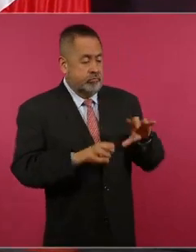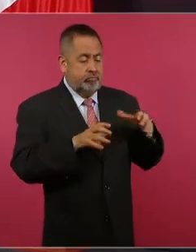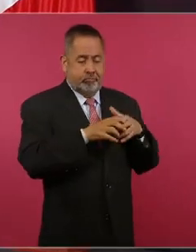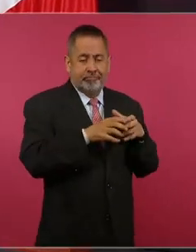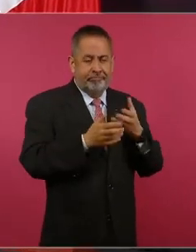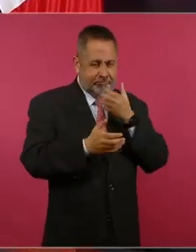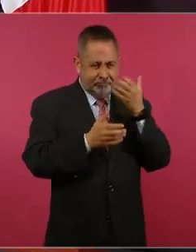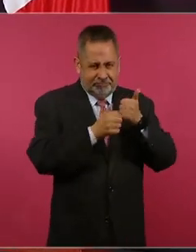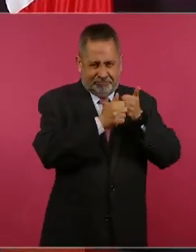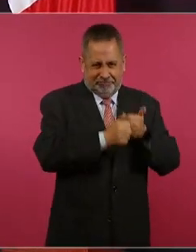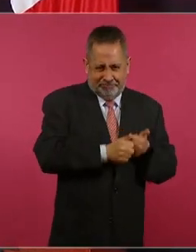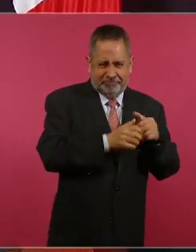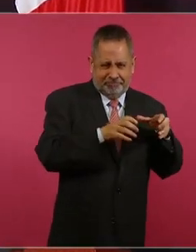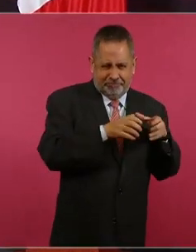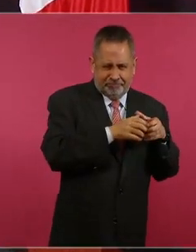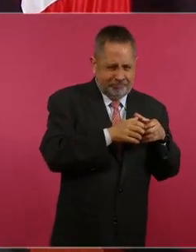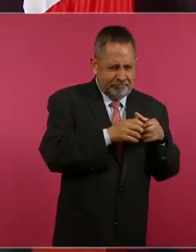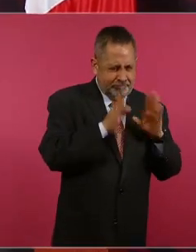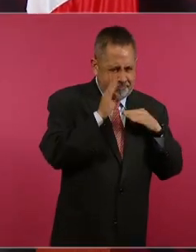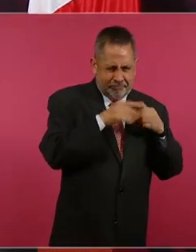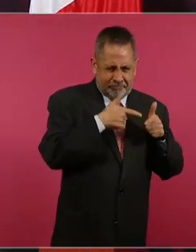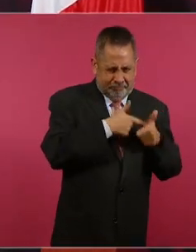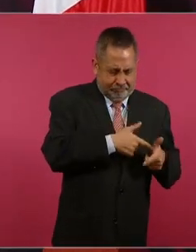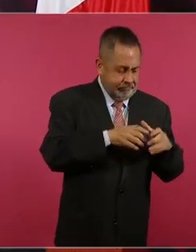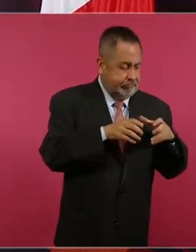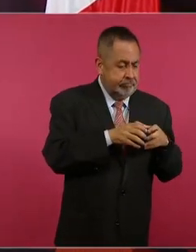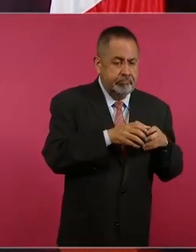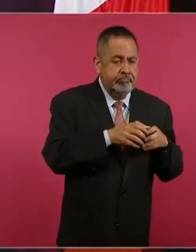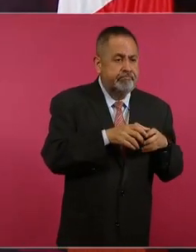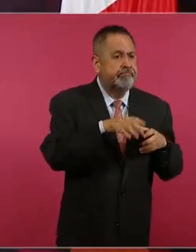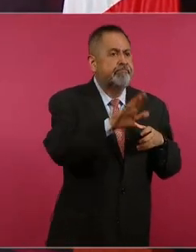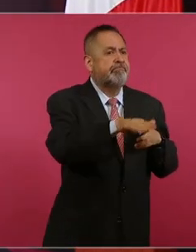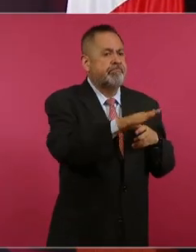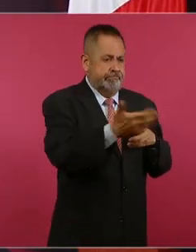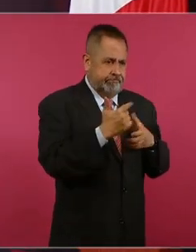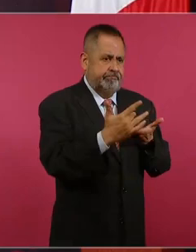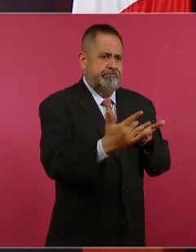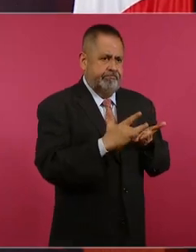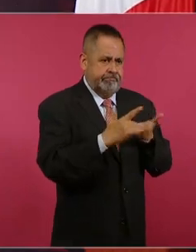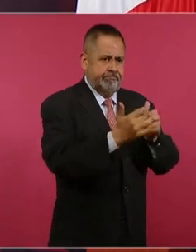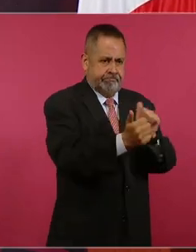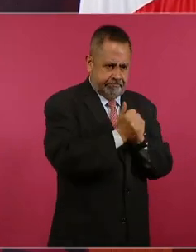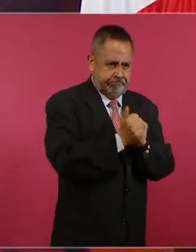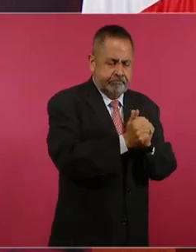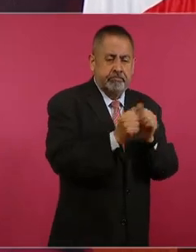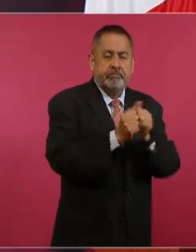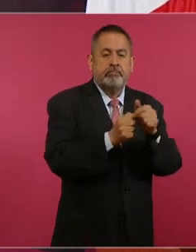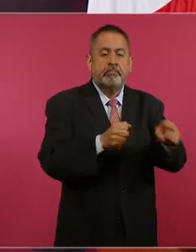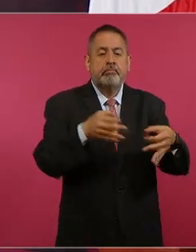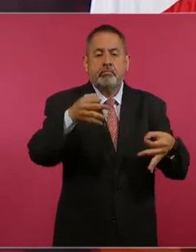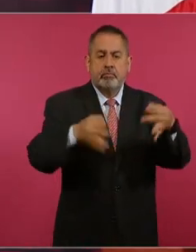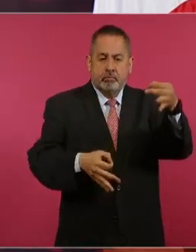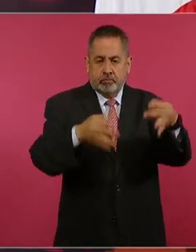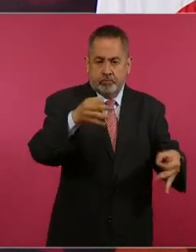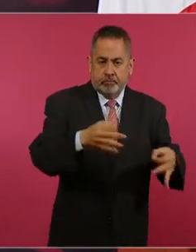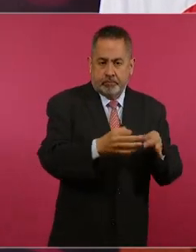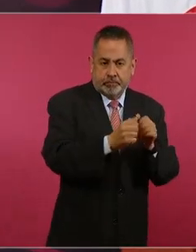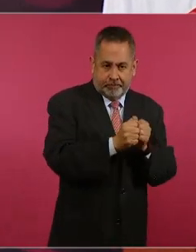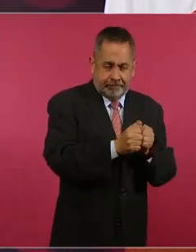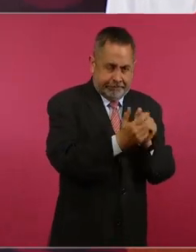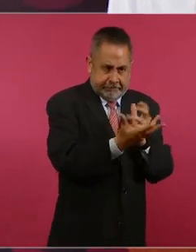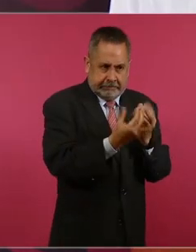conservadurismo, se apoya en el poder judicial.